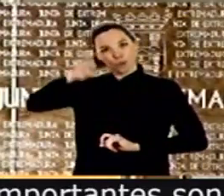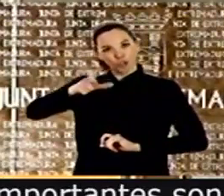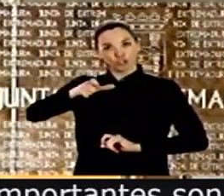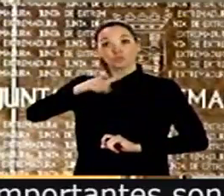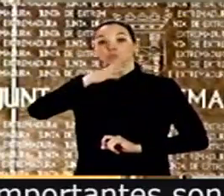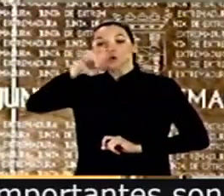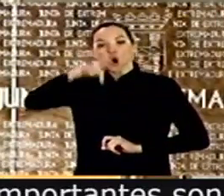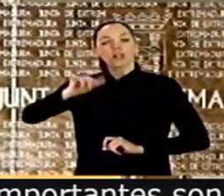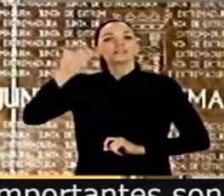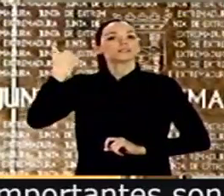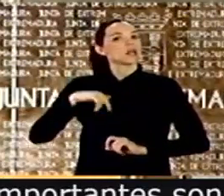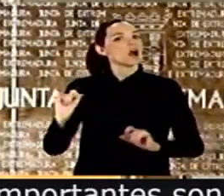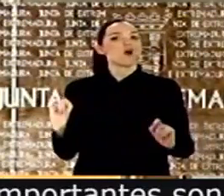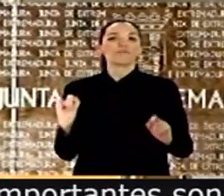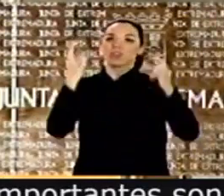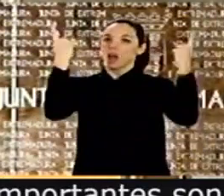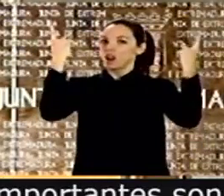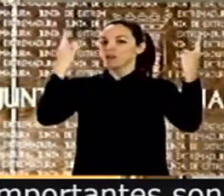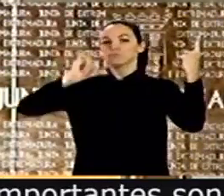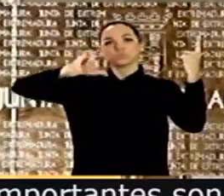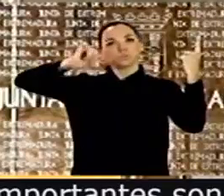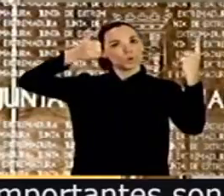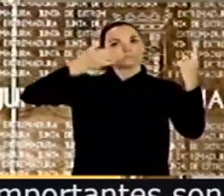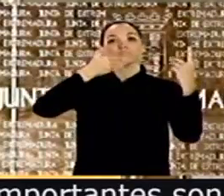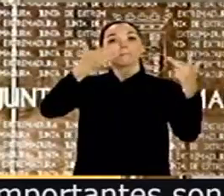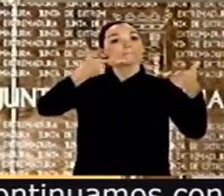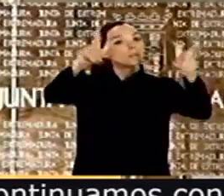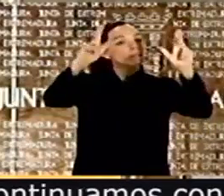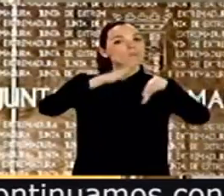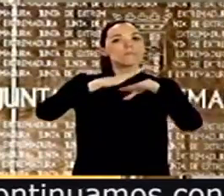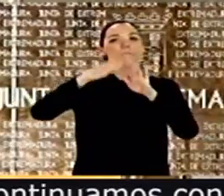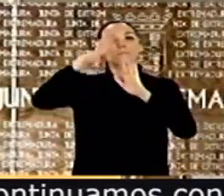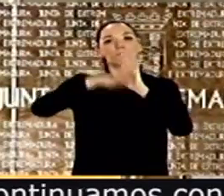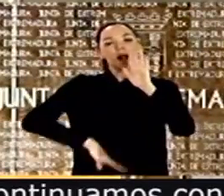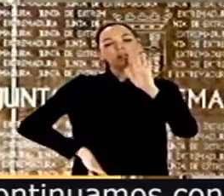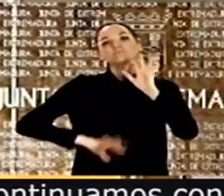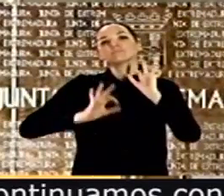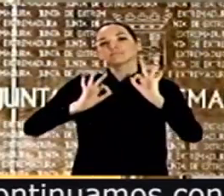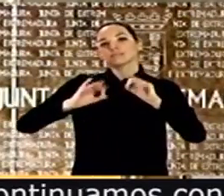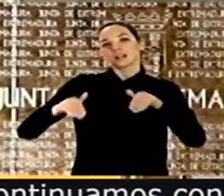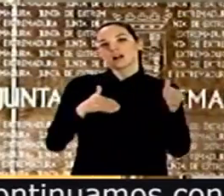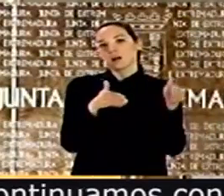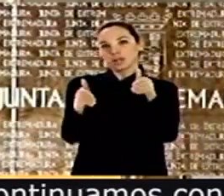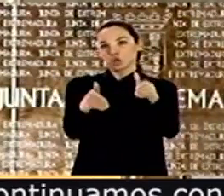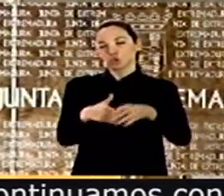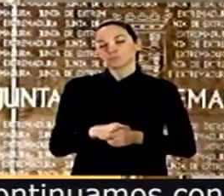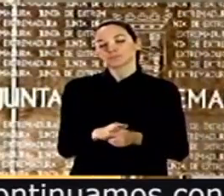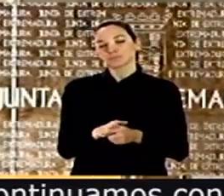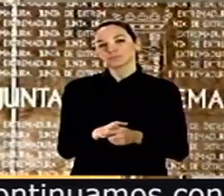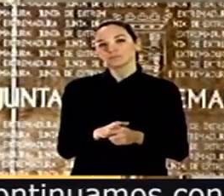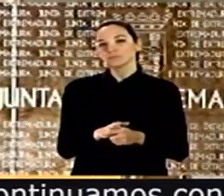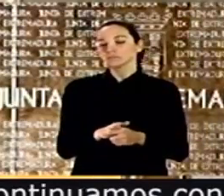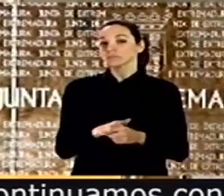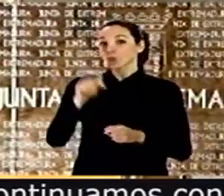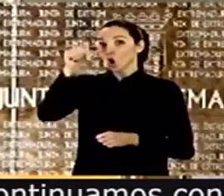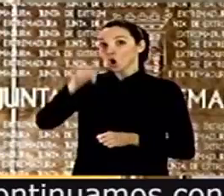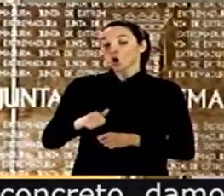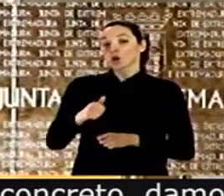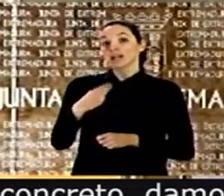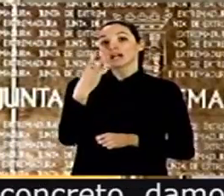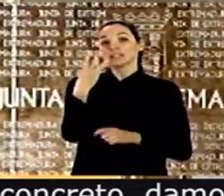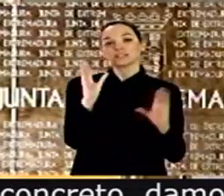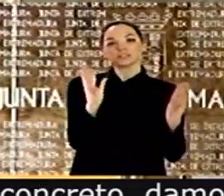luz verde y continuamos con las licitaciones que desarrollan este plan de caminos. En concreto, damos luz verde hoy a 3